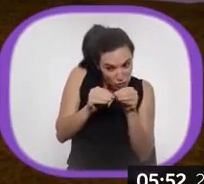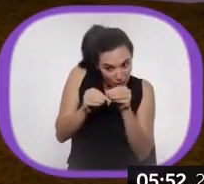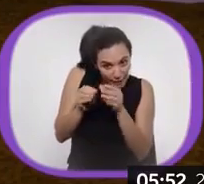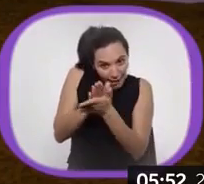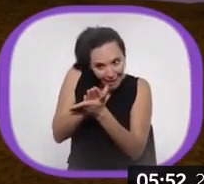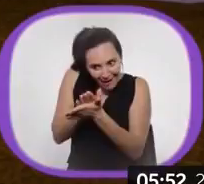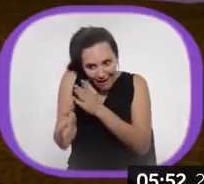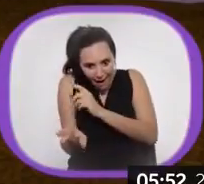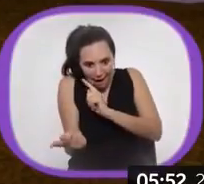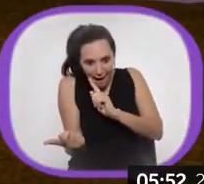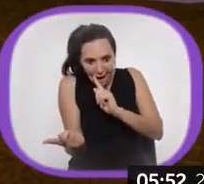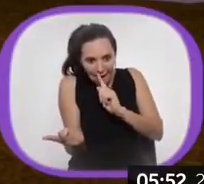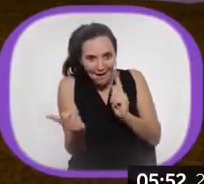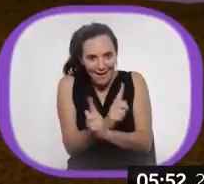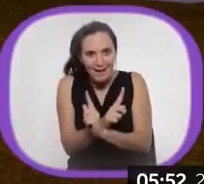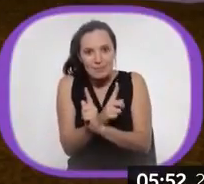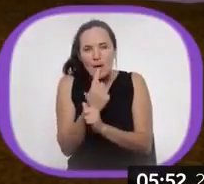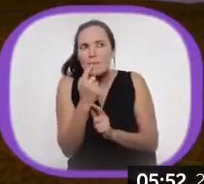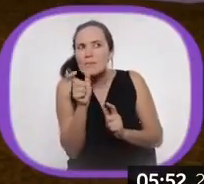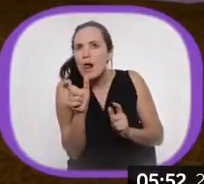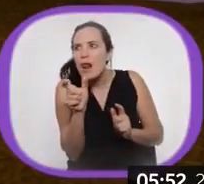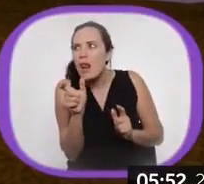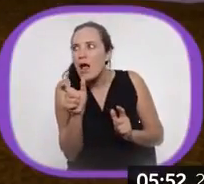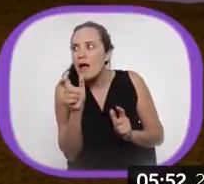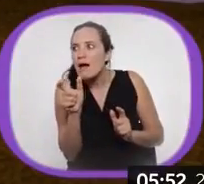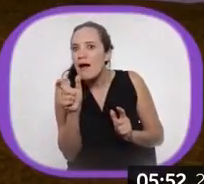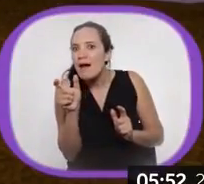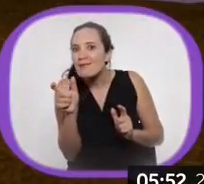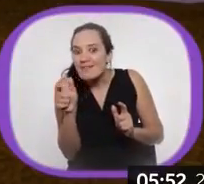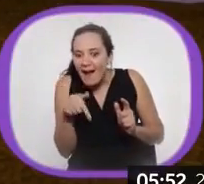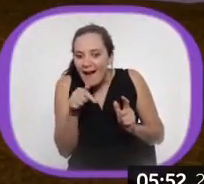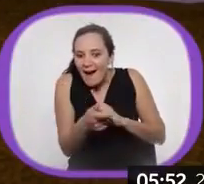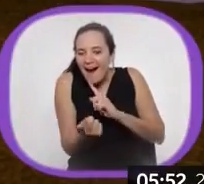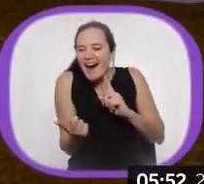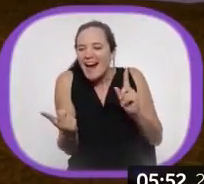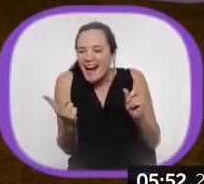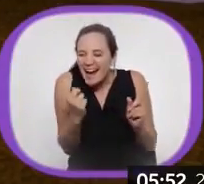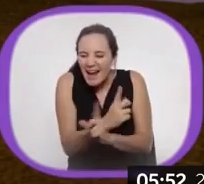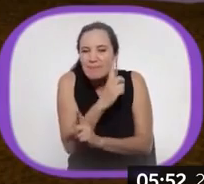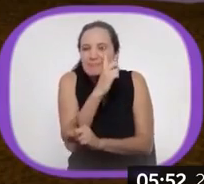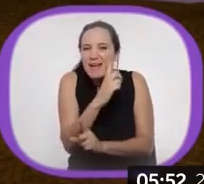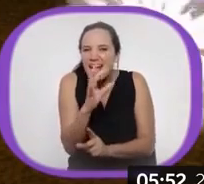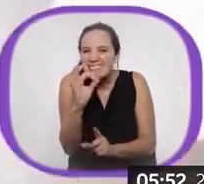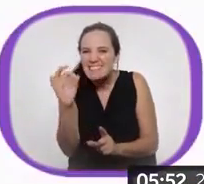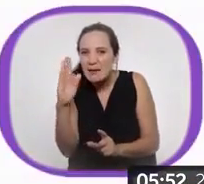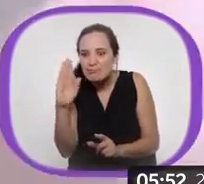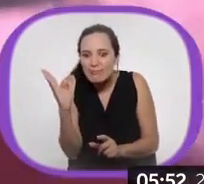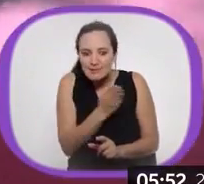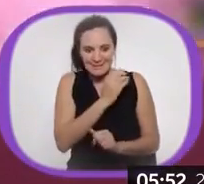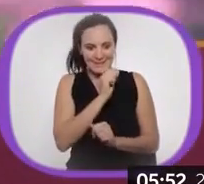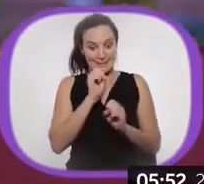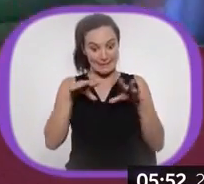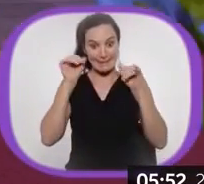La palabra mágica para hacerlo bien cambia esto al 100%. ¡Oh!